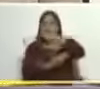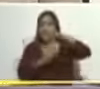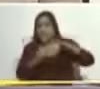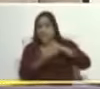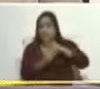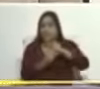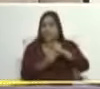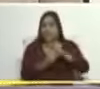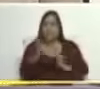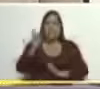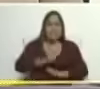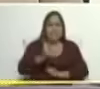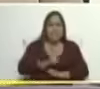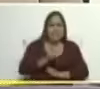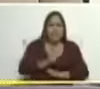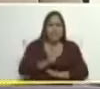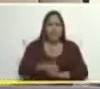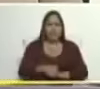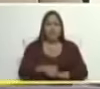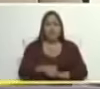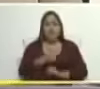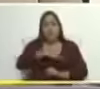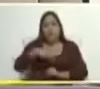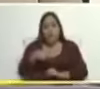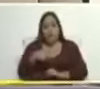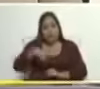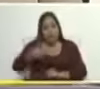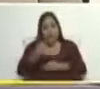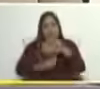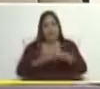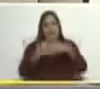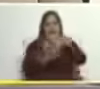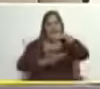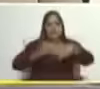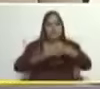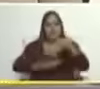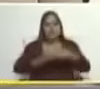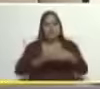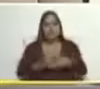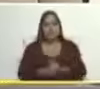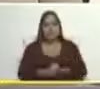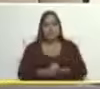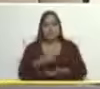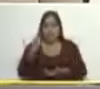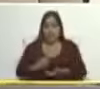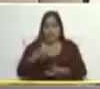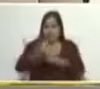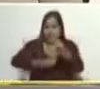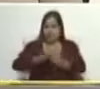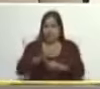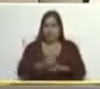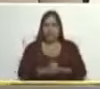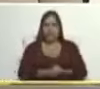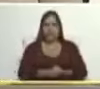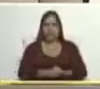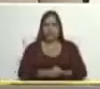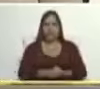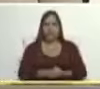fundamental para poder ser los rebeldes que debemos ser.